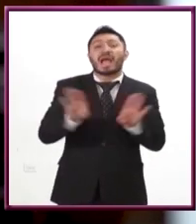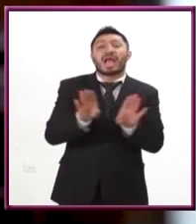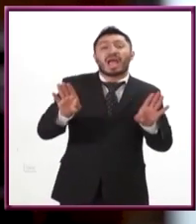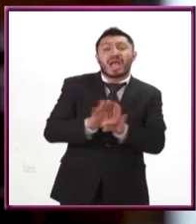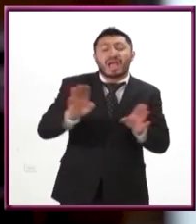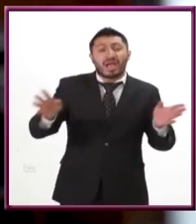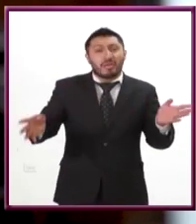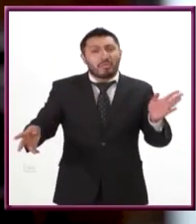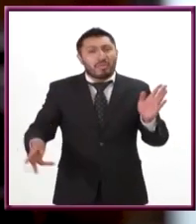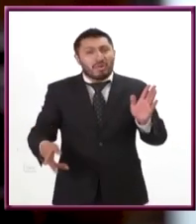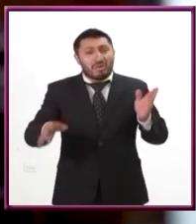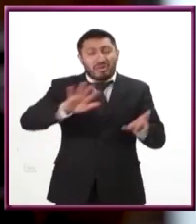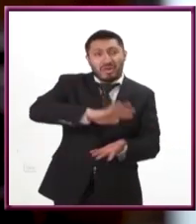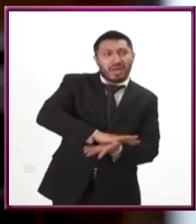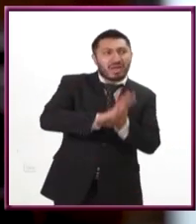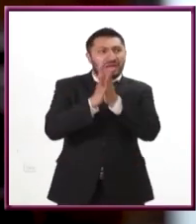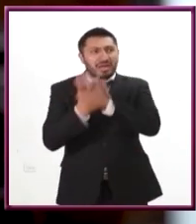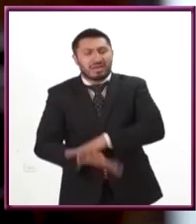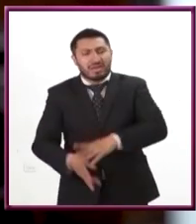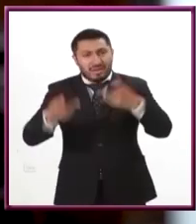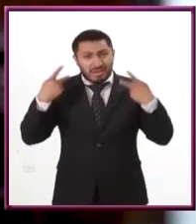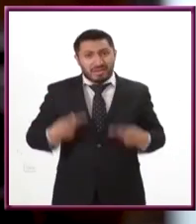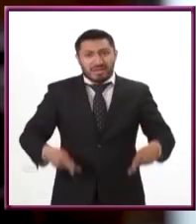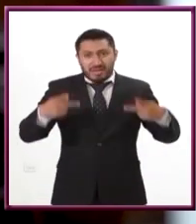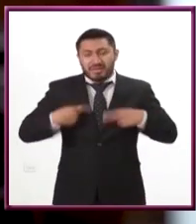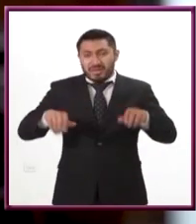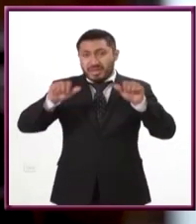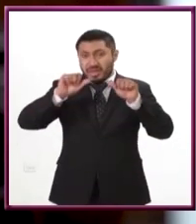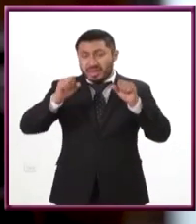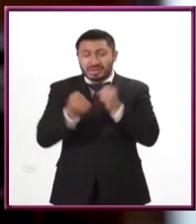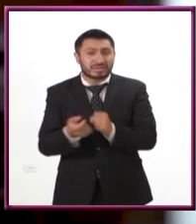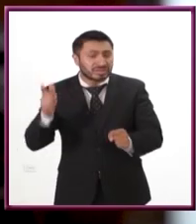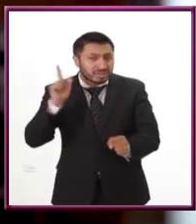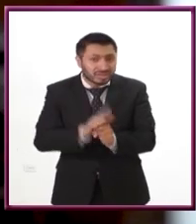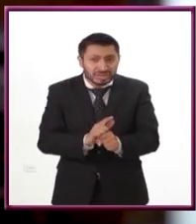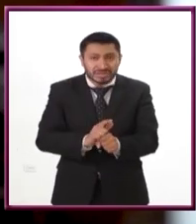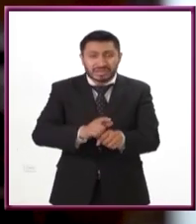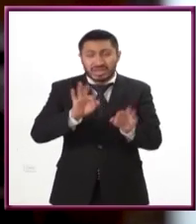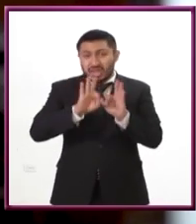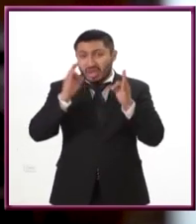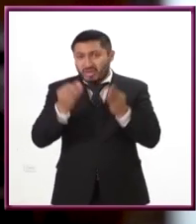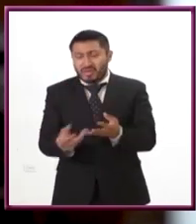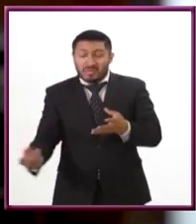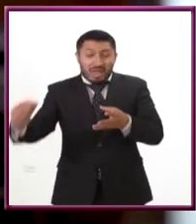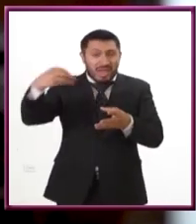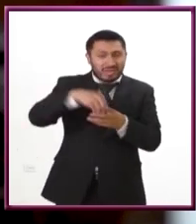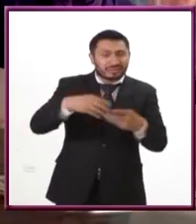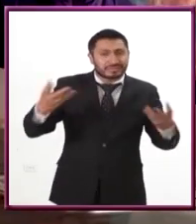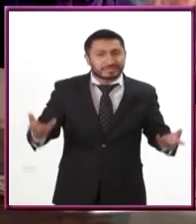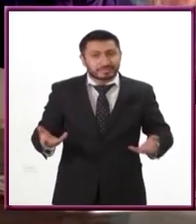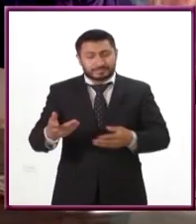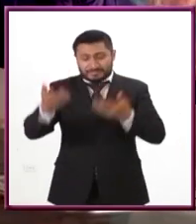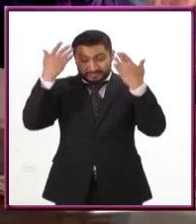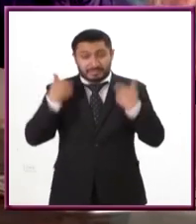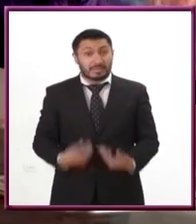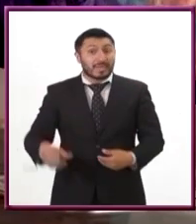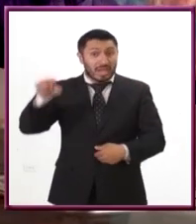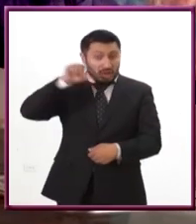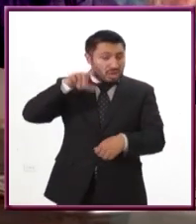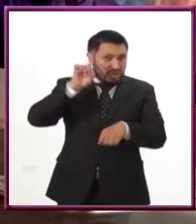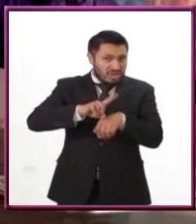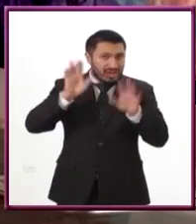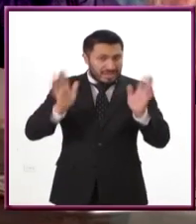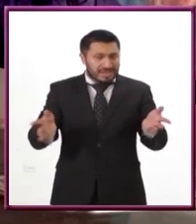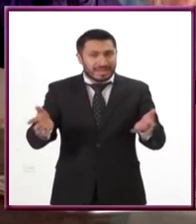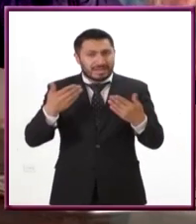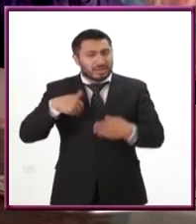manera pueden volverse personas que construyan esta sociedad de forma incluyente? Mira, para mí